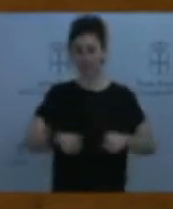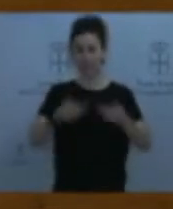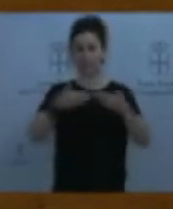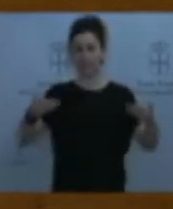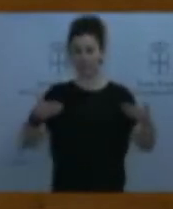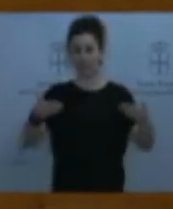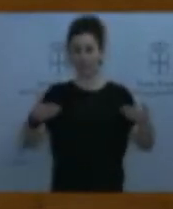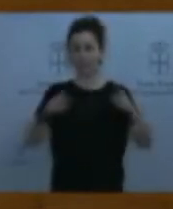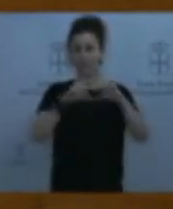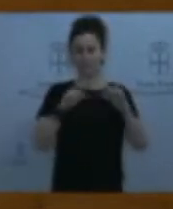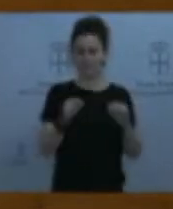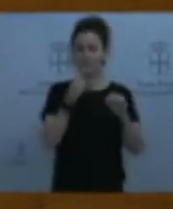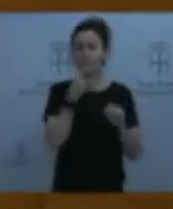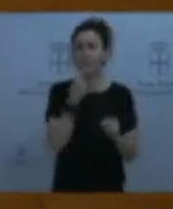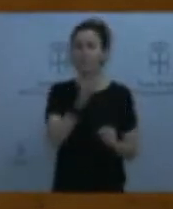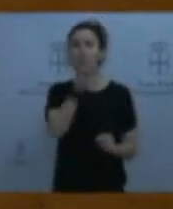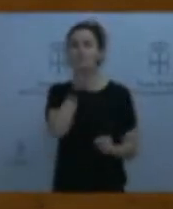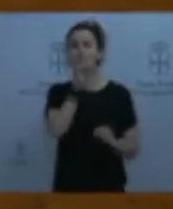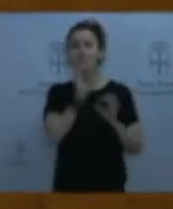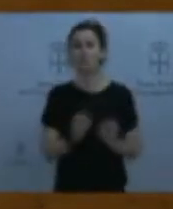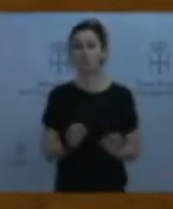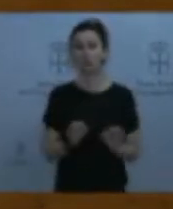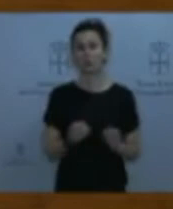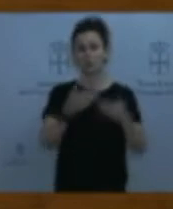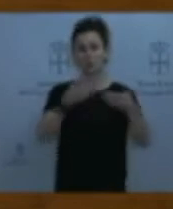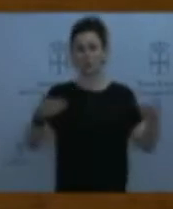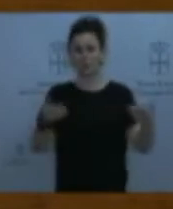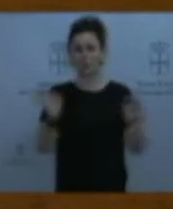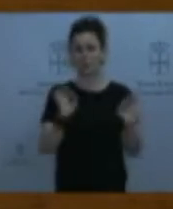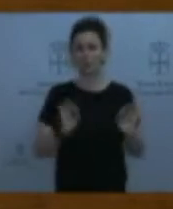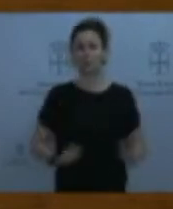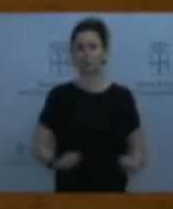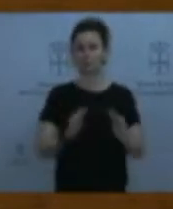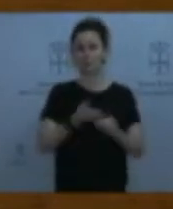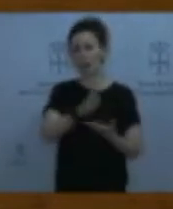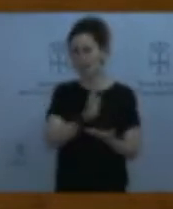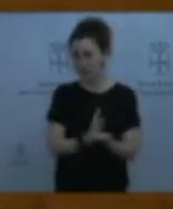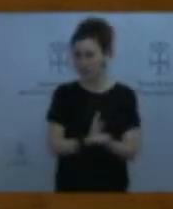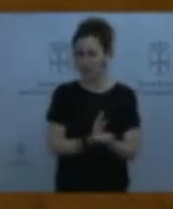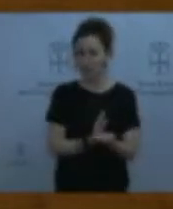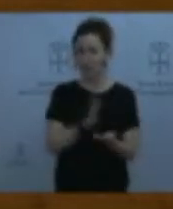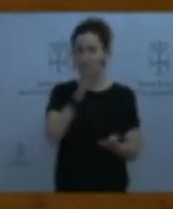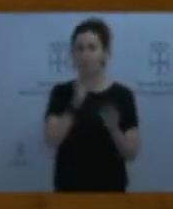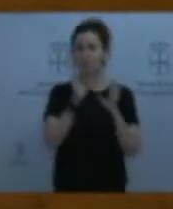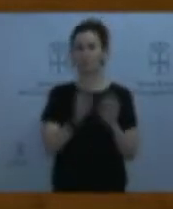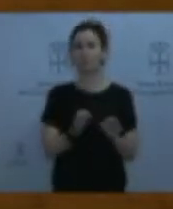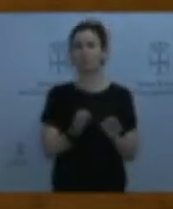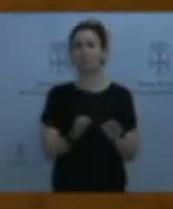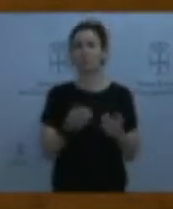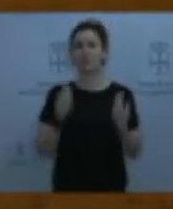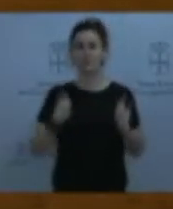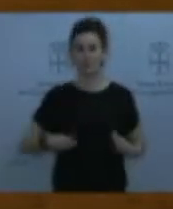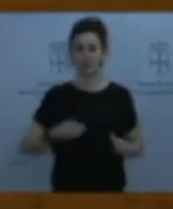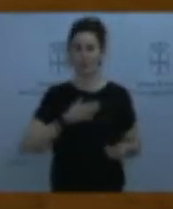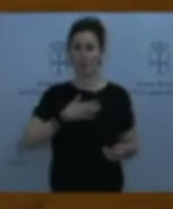ahí no diferenciaba, no dejaba claro si iba a estar toda la colección o solo la colección, que es solo una parte, que es la parte probablemente de menor valor, de que está en propiedad de la Fundación